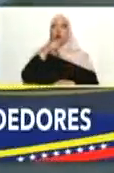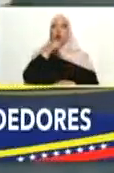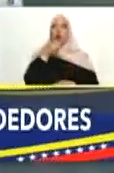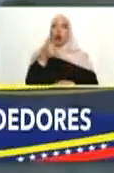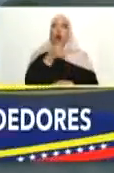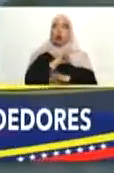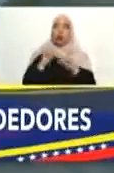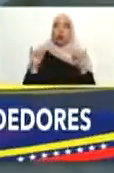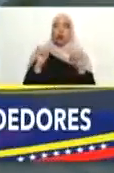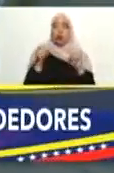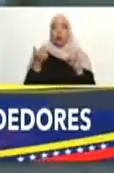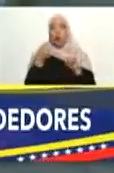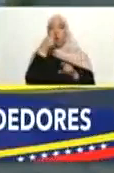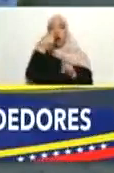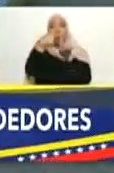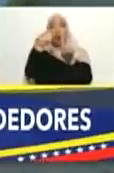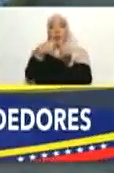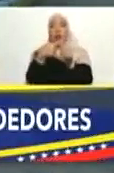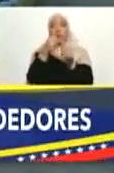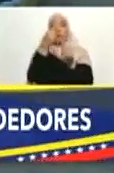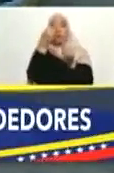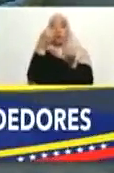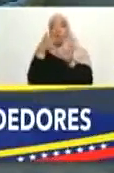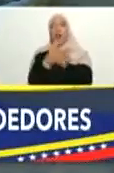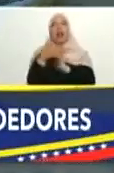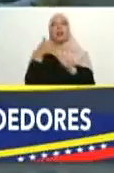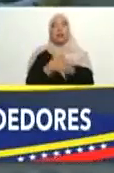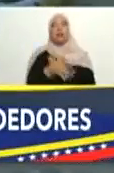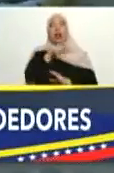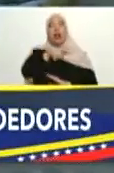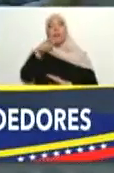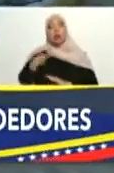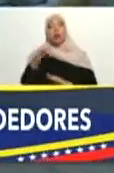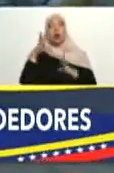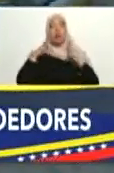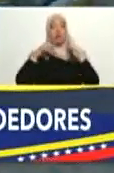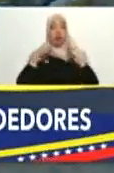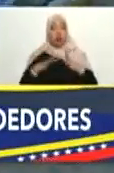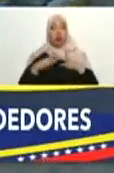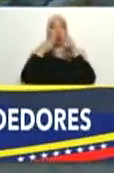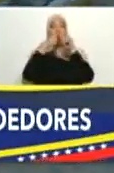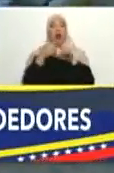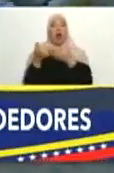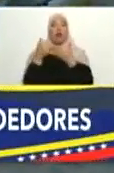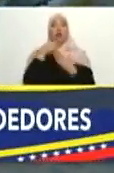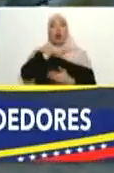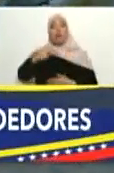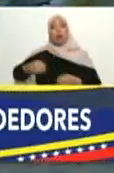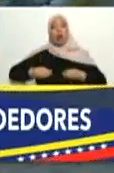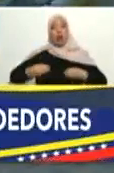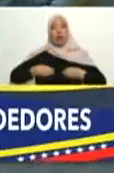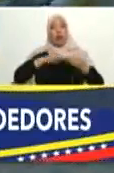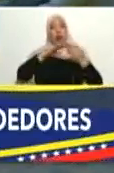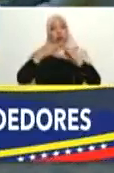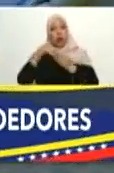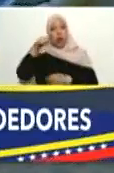presidente, del impacto positivo que, como lo informaba la vicepresidenta Delcy Rodríguez temprano en el